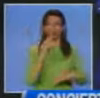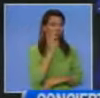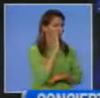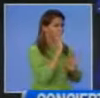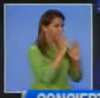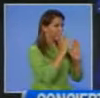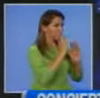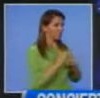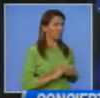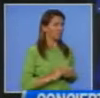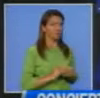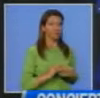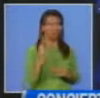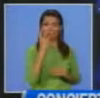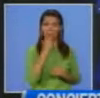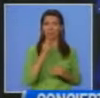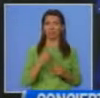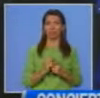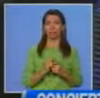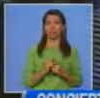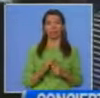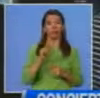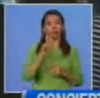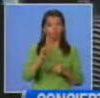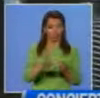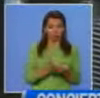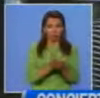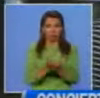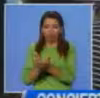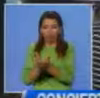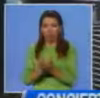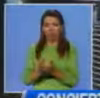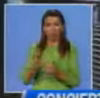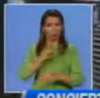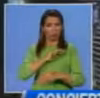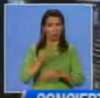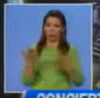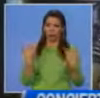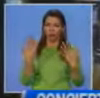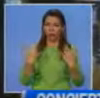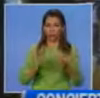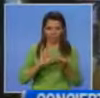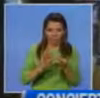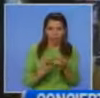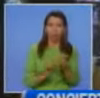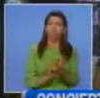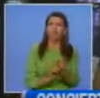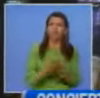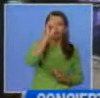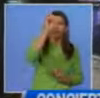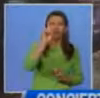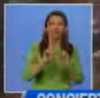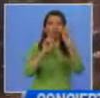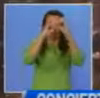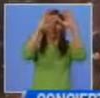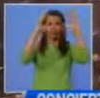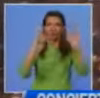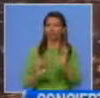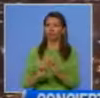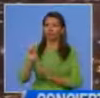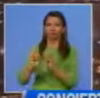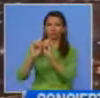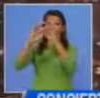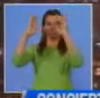color con una pirotecnia que desde tres barcazas había preparado el municipio guayaquileño para celebrar su independencia.